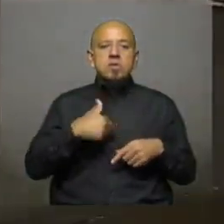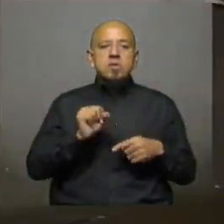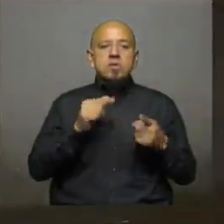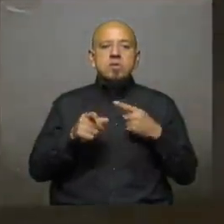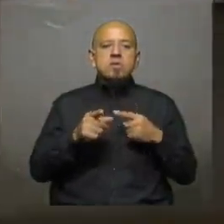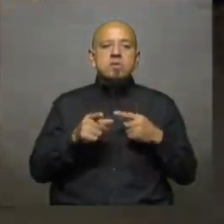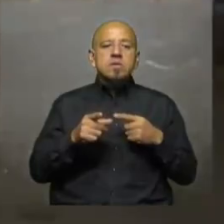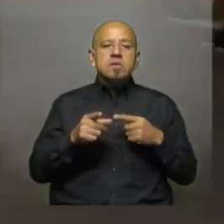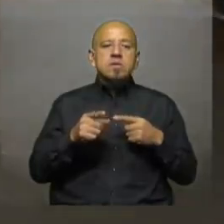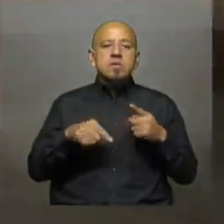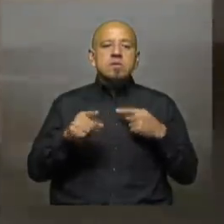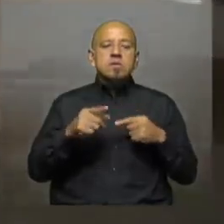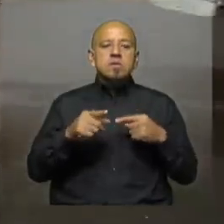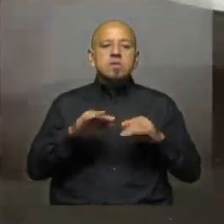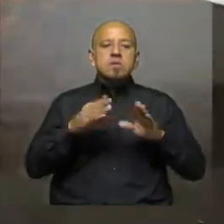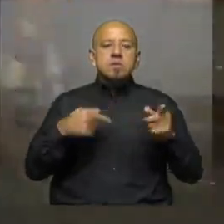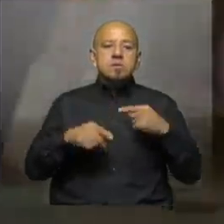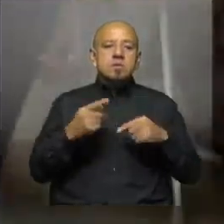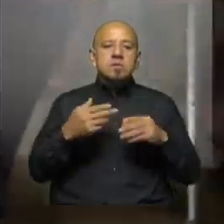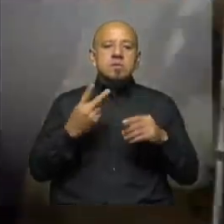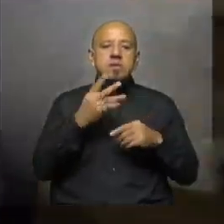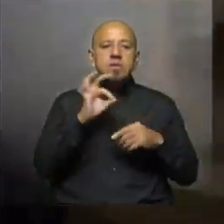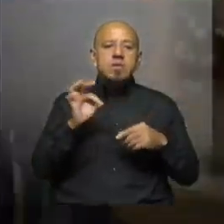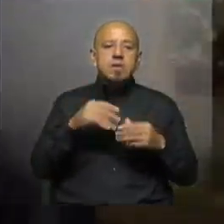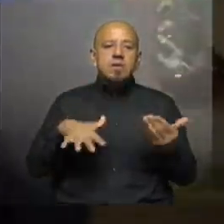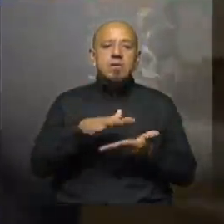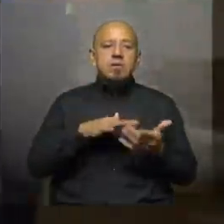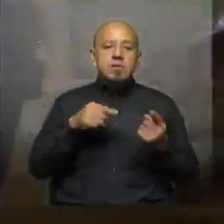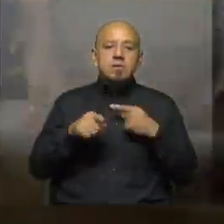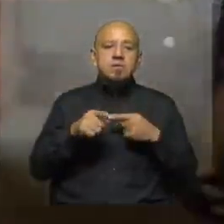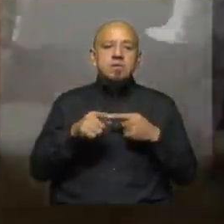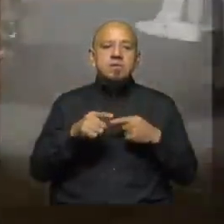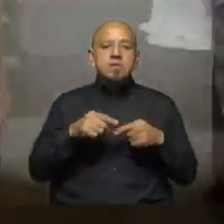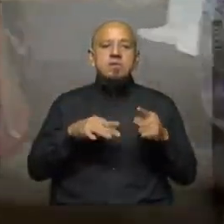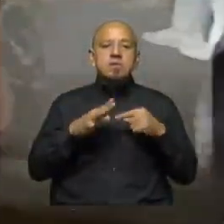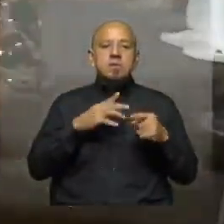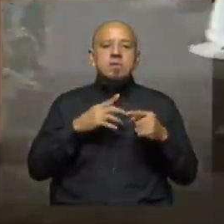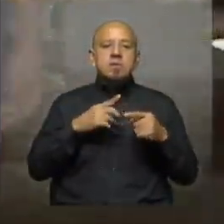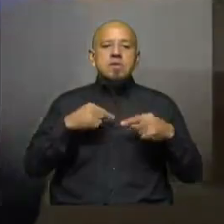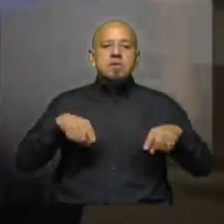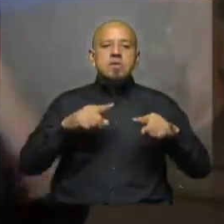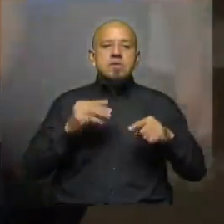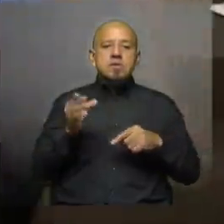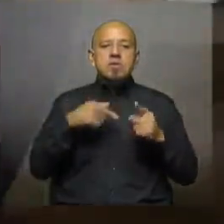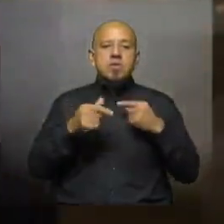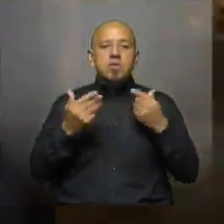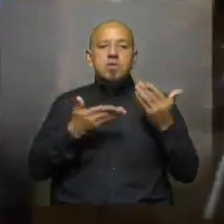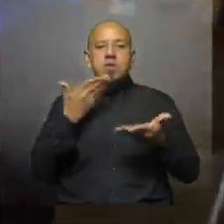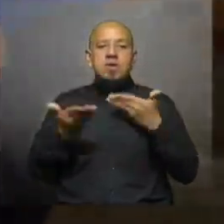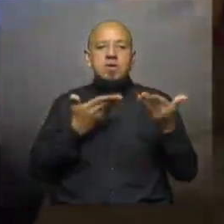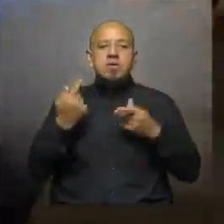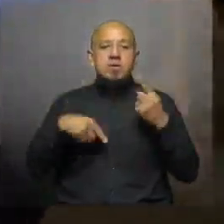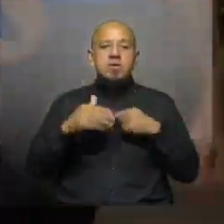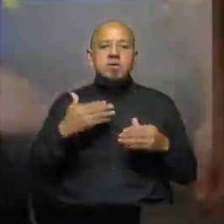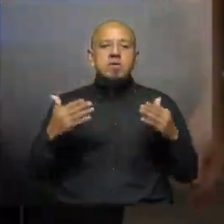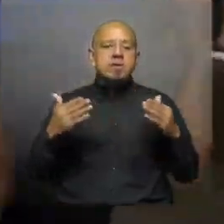a, no sé, más de 20 lugares con los mismos espectáculos de todo carnaval, en plazas, en